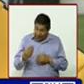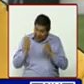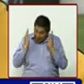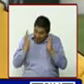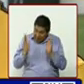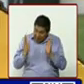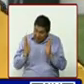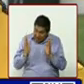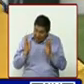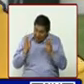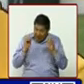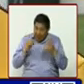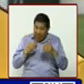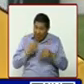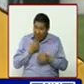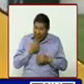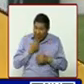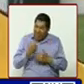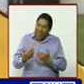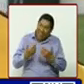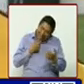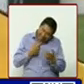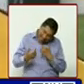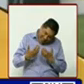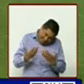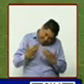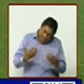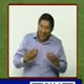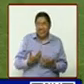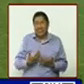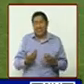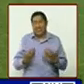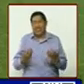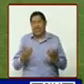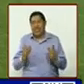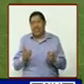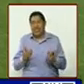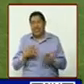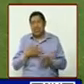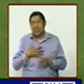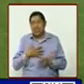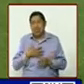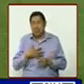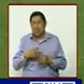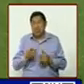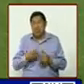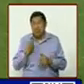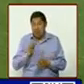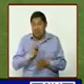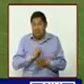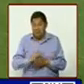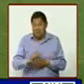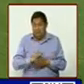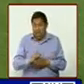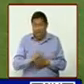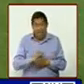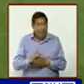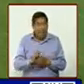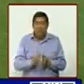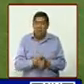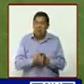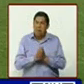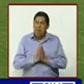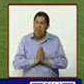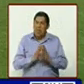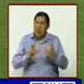me escuchaban, se divertían mucho conmigo. Entonces es así que mis primeras prácticas, lo primero que hicieron los chicos es pedir que no